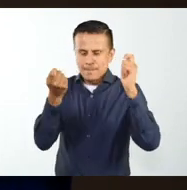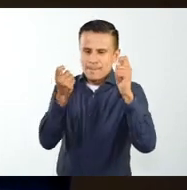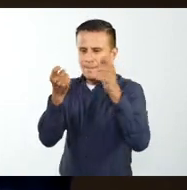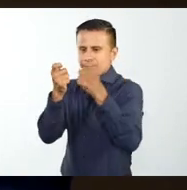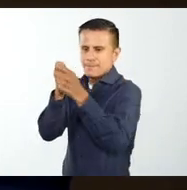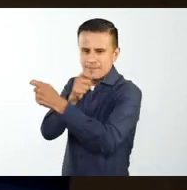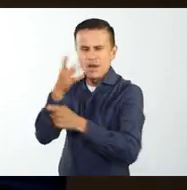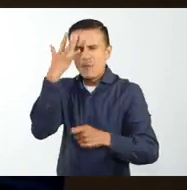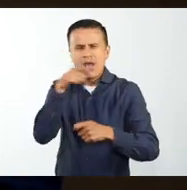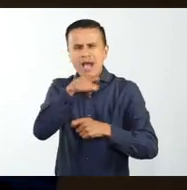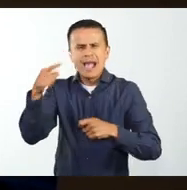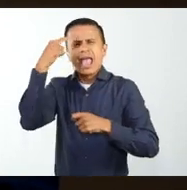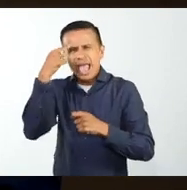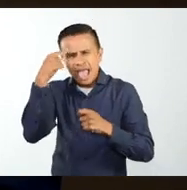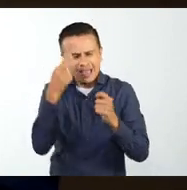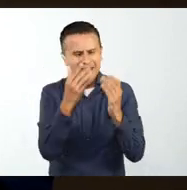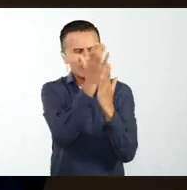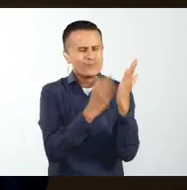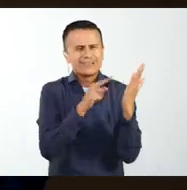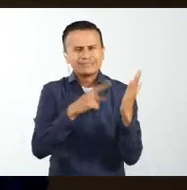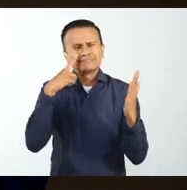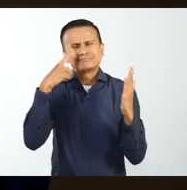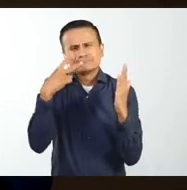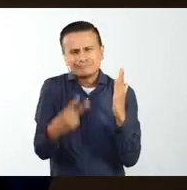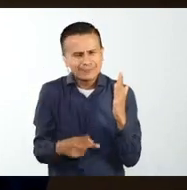los modelos mentales asociados que